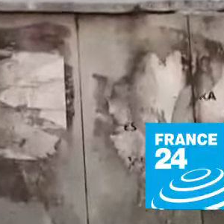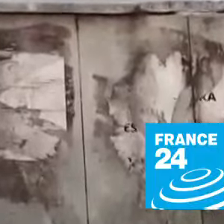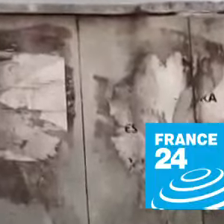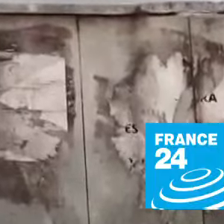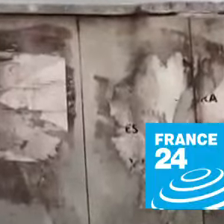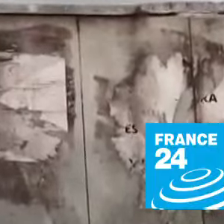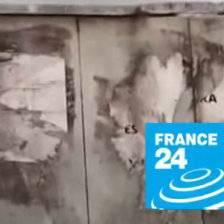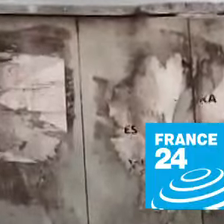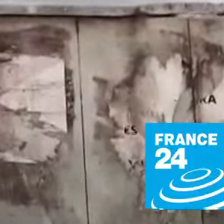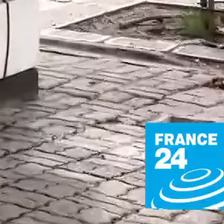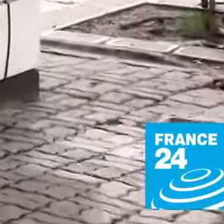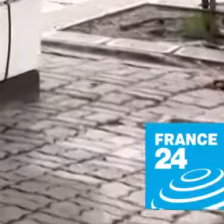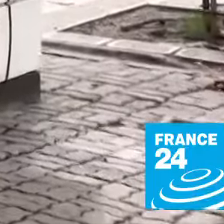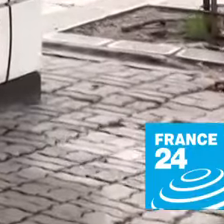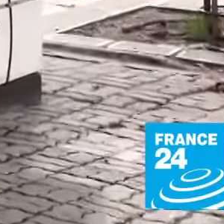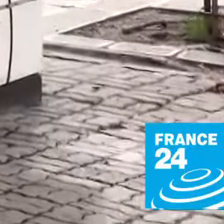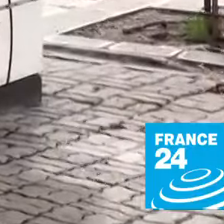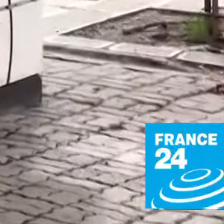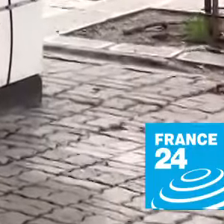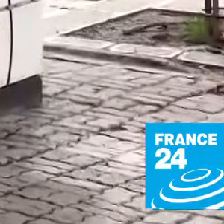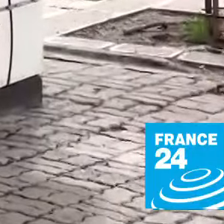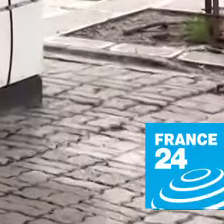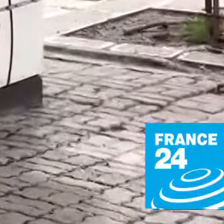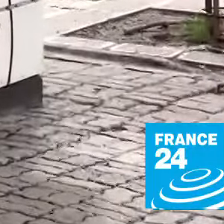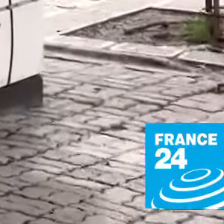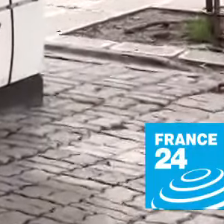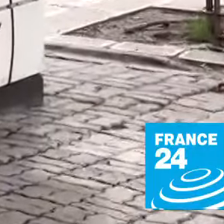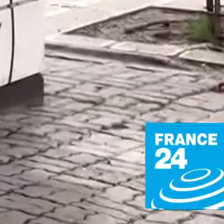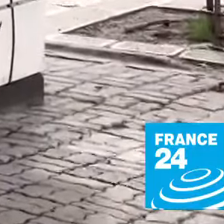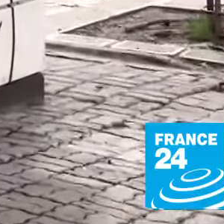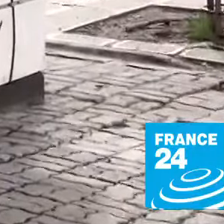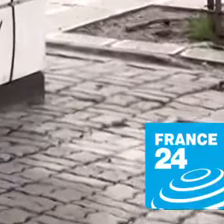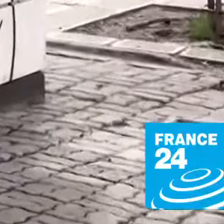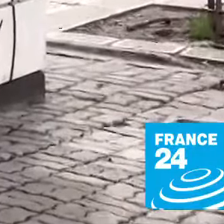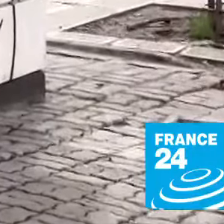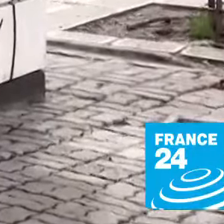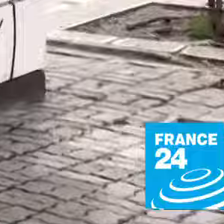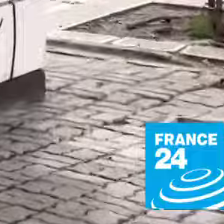entre los más importantes el desempleo, la pobreza y la alta tasa de homicidios.